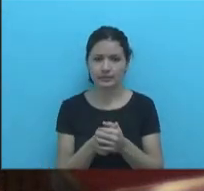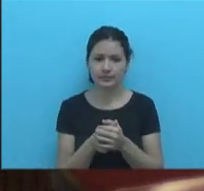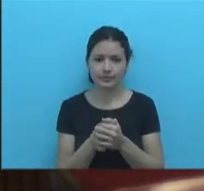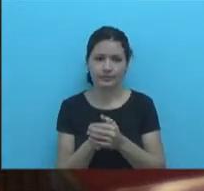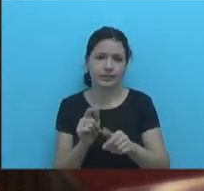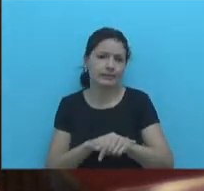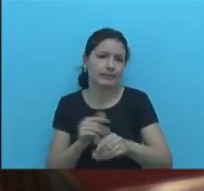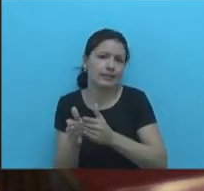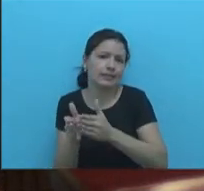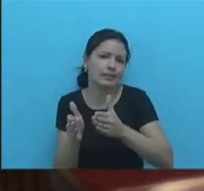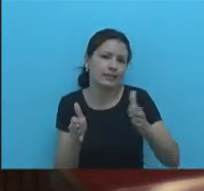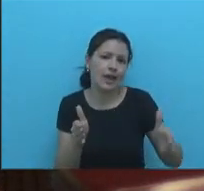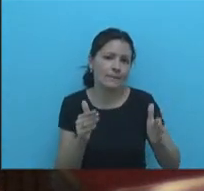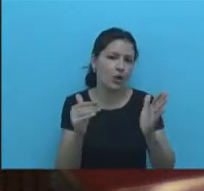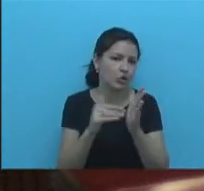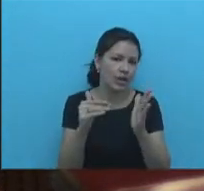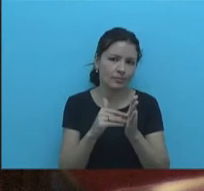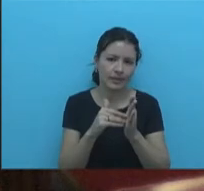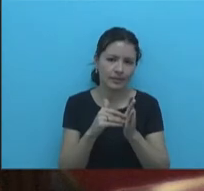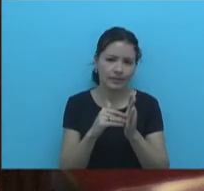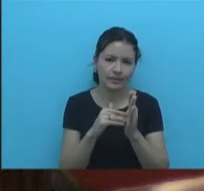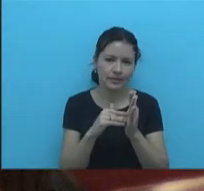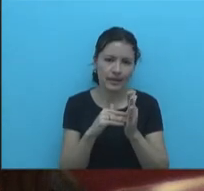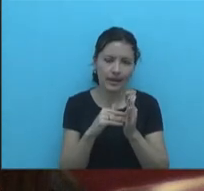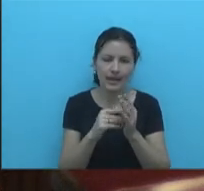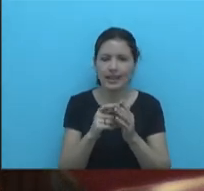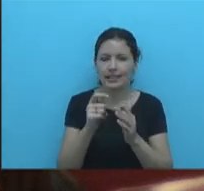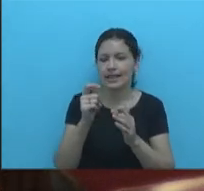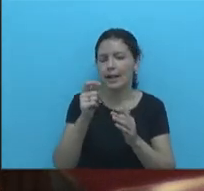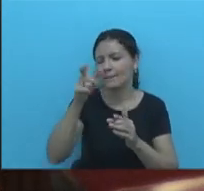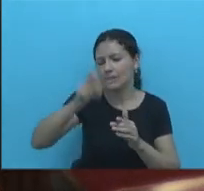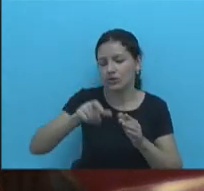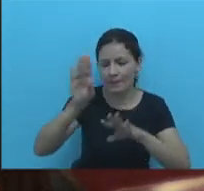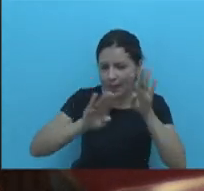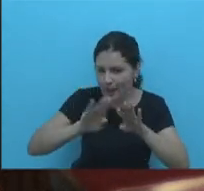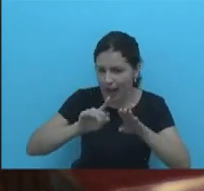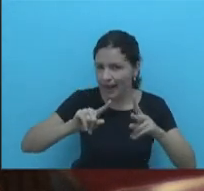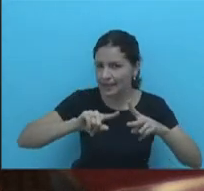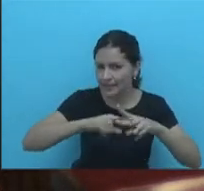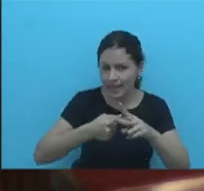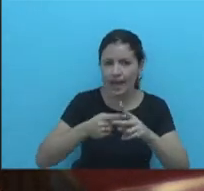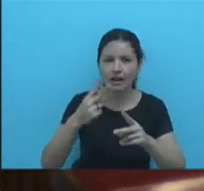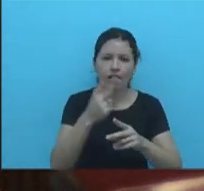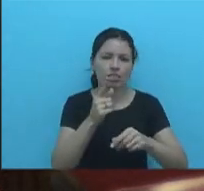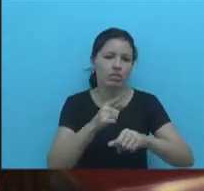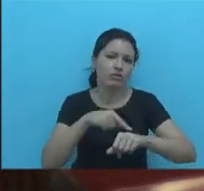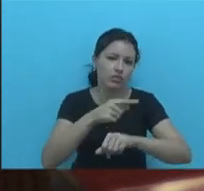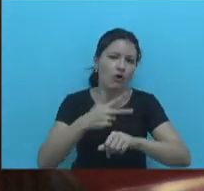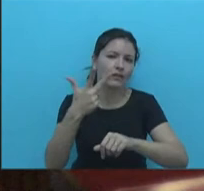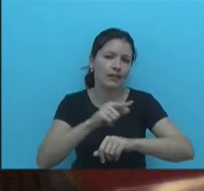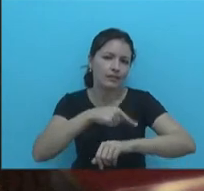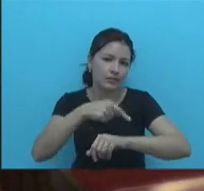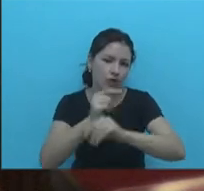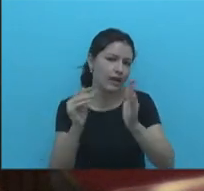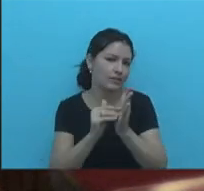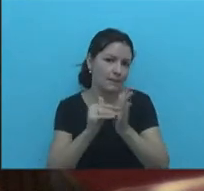tiempo que va a durar el taller va a depender de los que organicen el taller. Si se quiere hacer 2 horas, 3 horas, ya va a depender